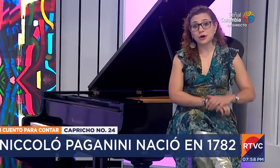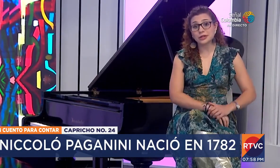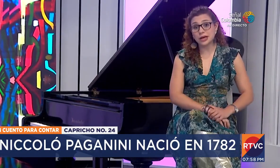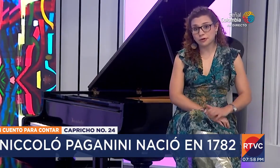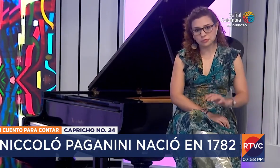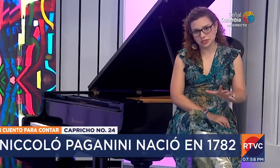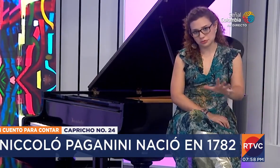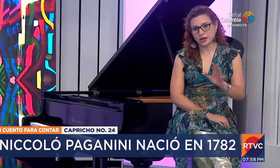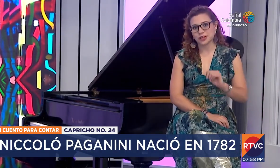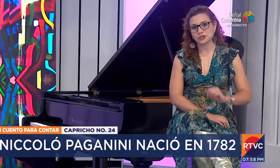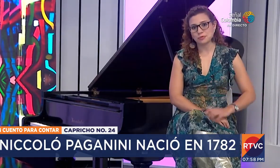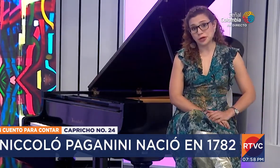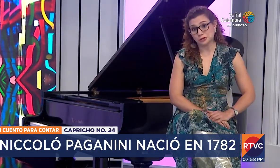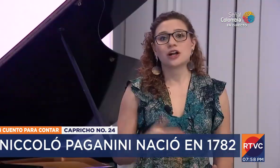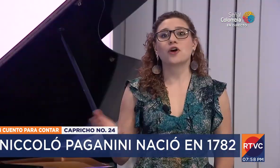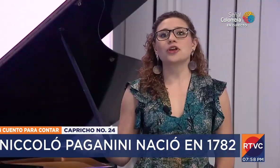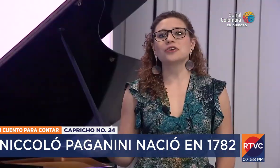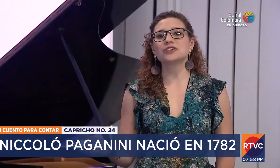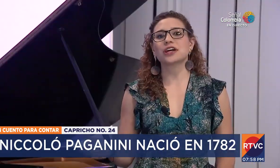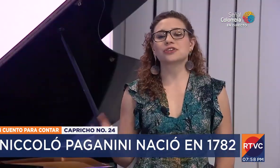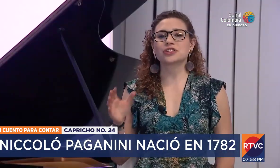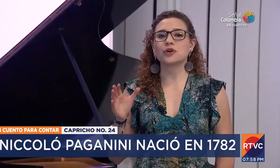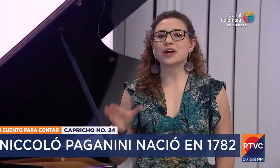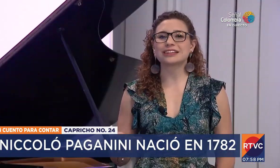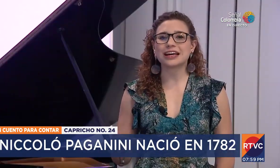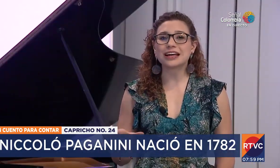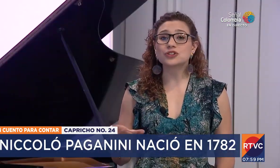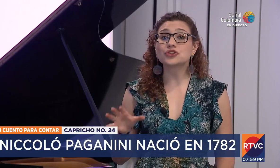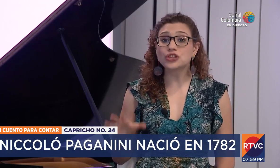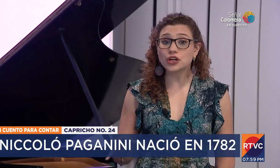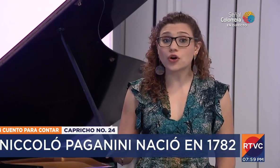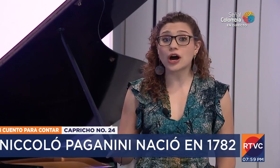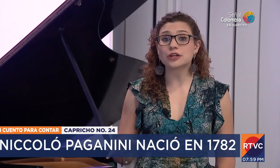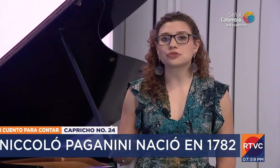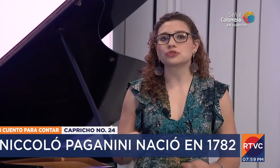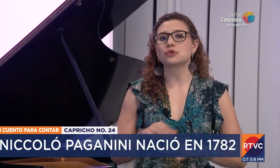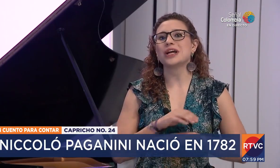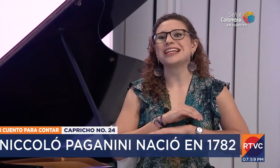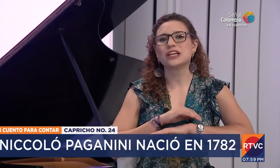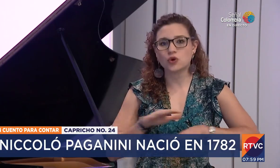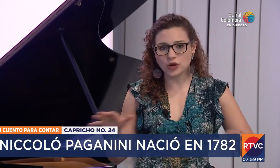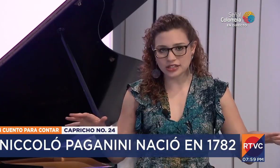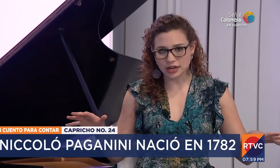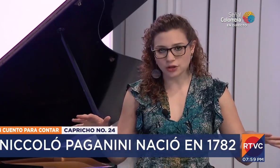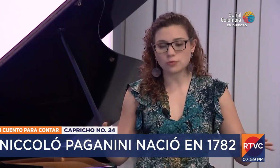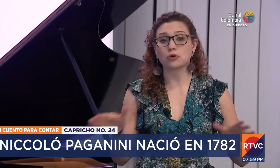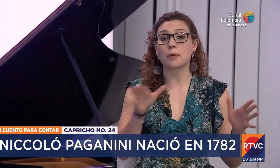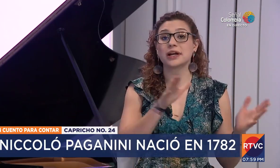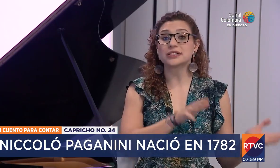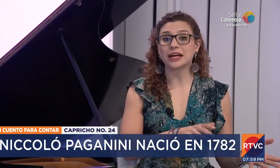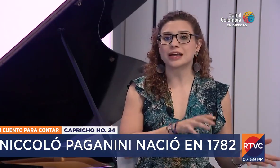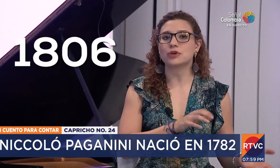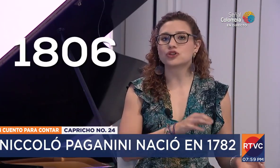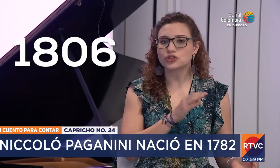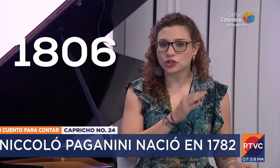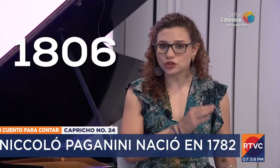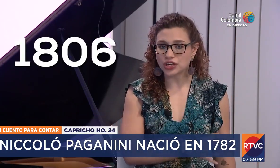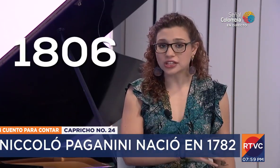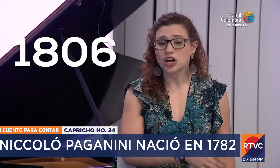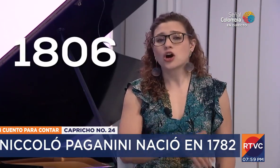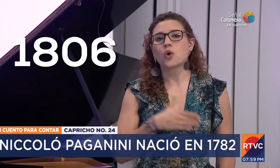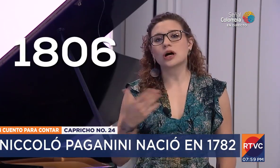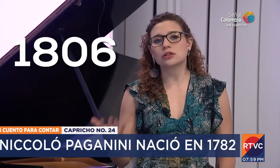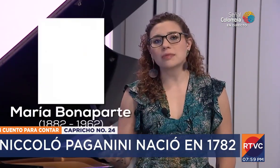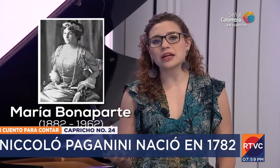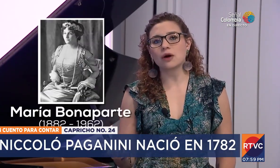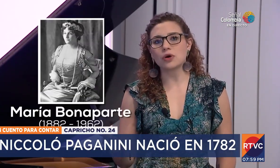lo había llevado el diablo, pues por aquello del pacto. Lo único cierto es que durante esos 5 años no estuvo en ningún escenario. Volvió a aparecer en